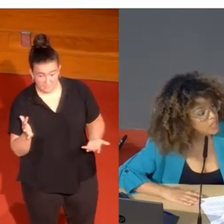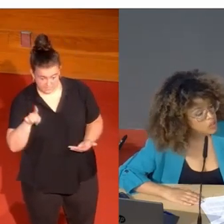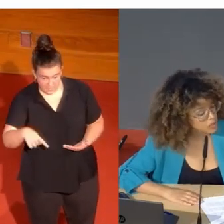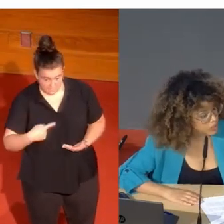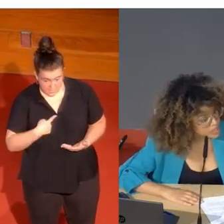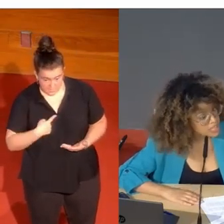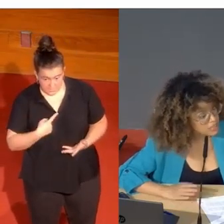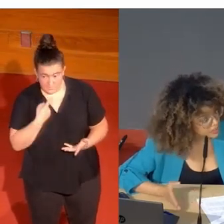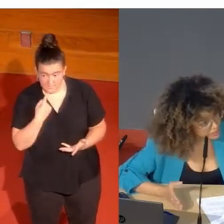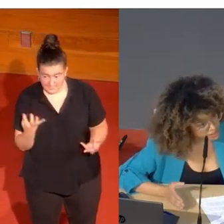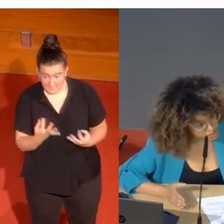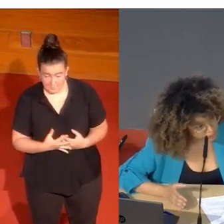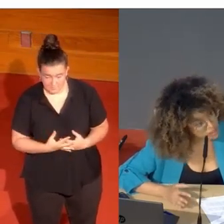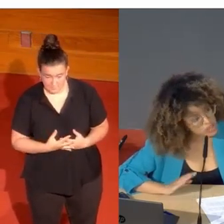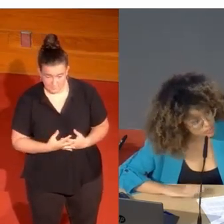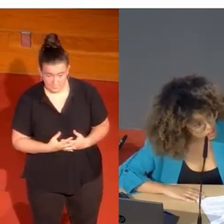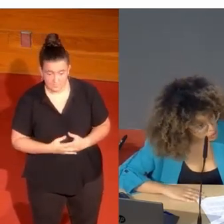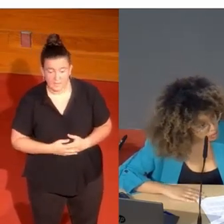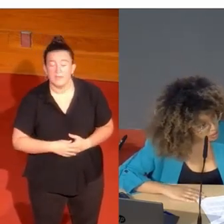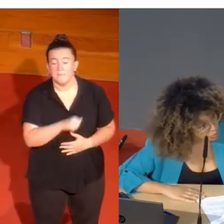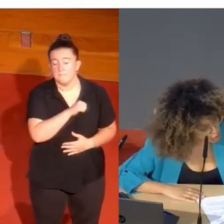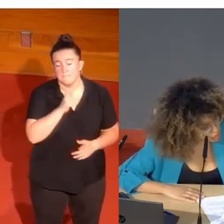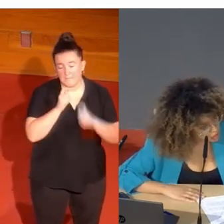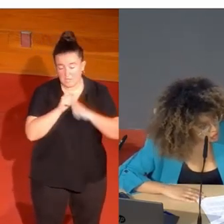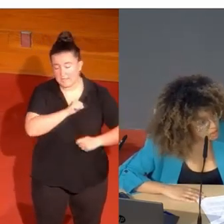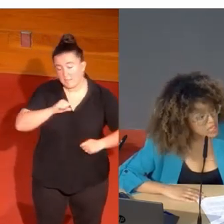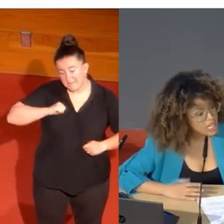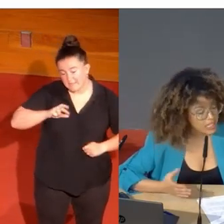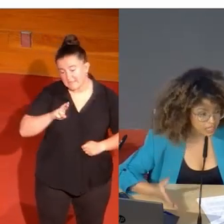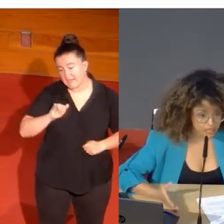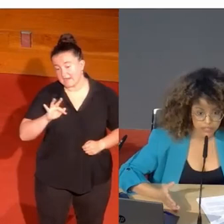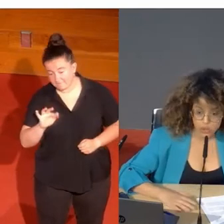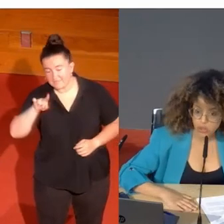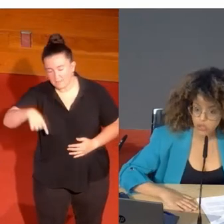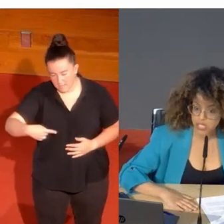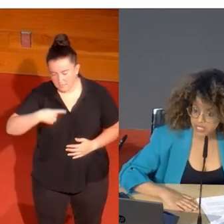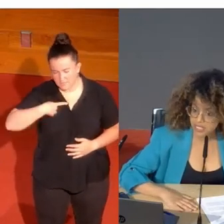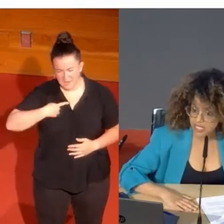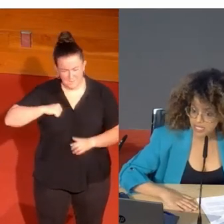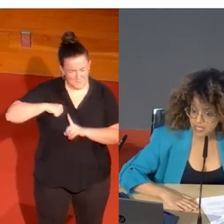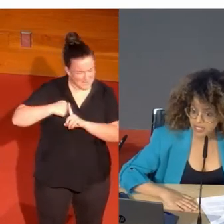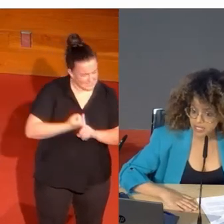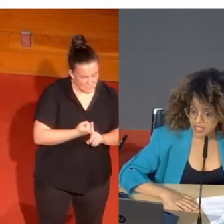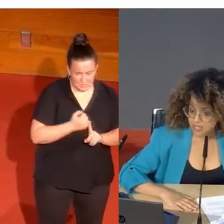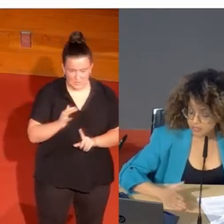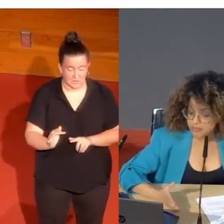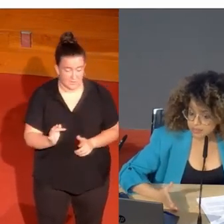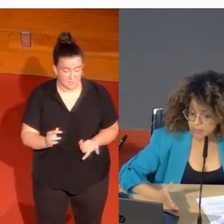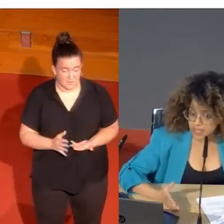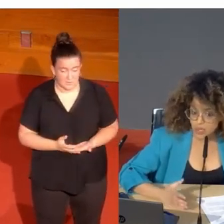también los periodistas independientes rifeños también se someten a mucha presión y el rif es uno de los grandes